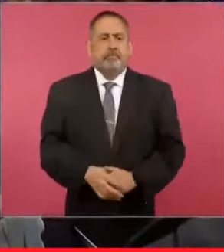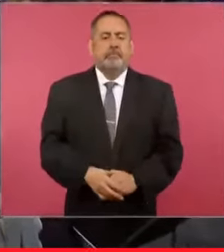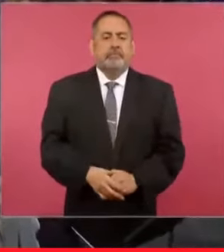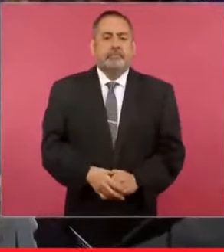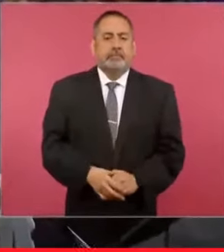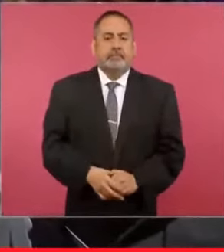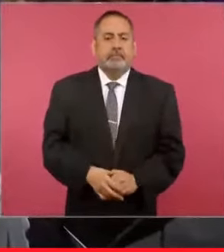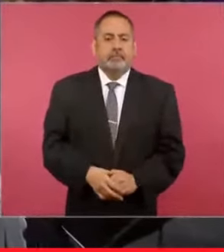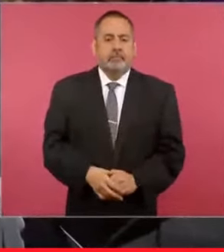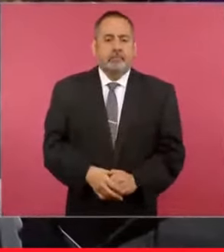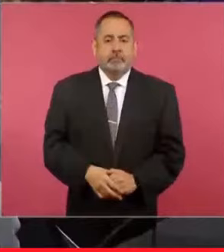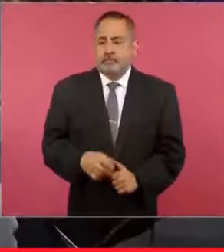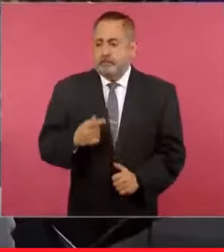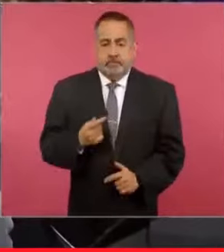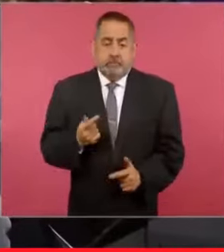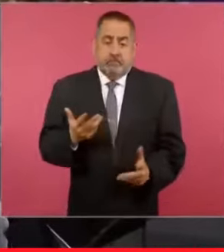Pero qué hacemos